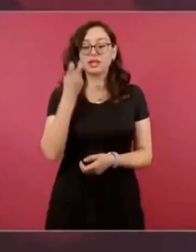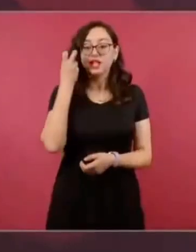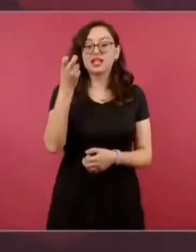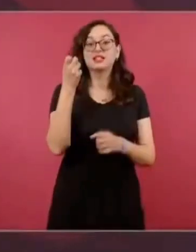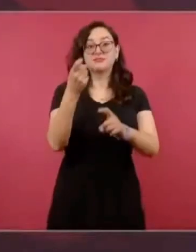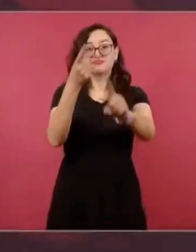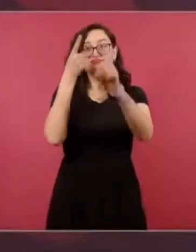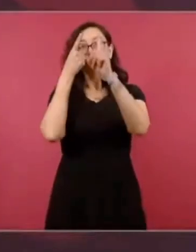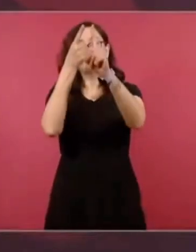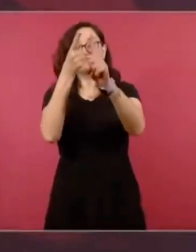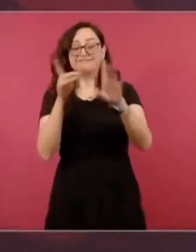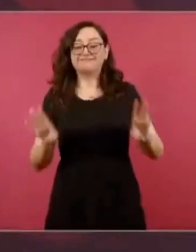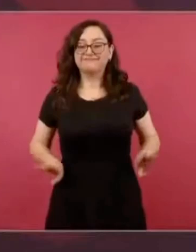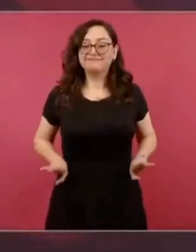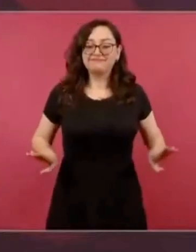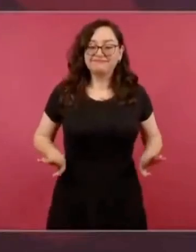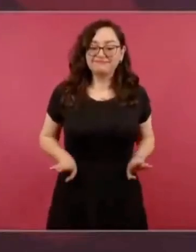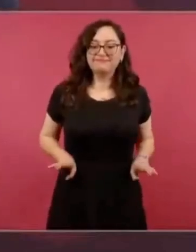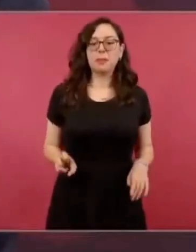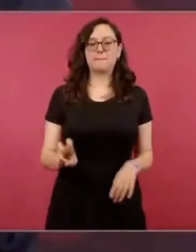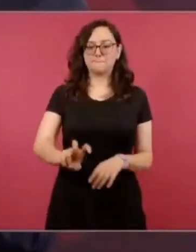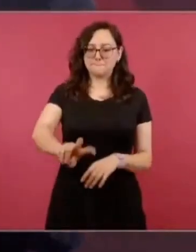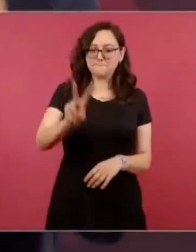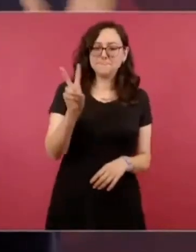Entonces, eso es lo que puedo decir.